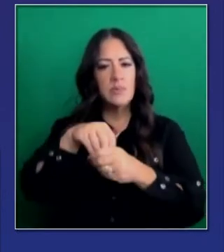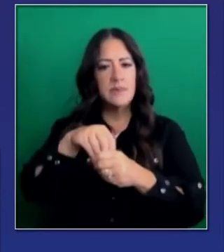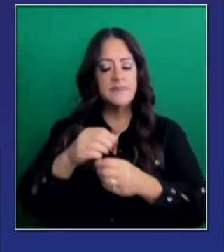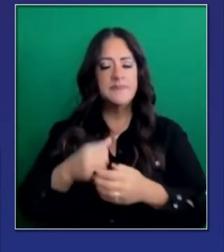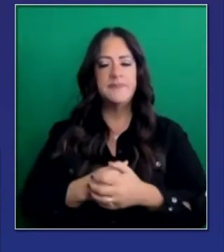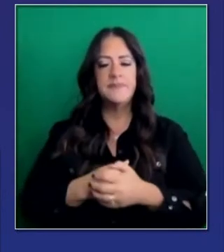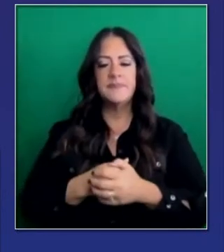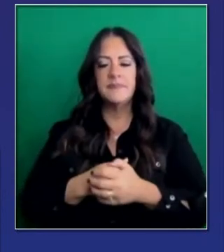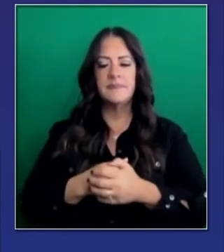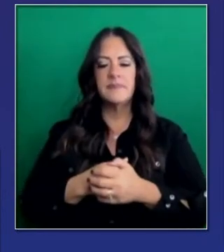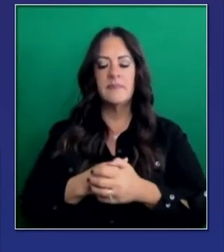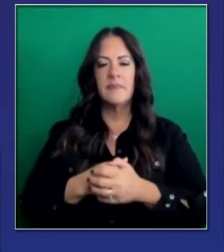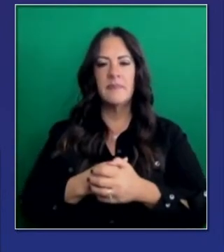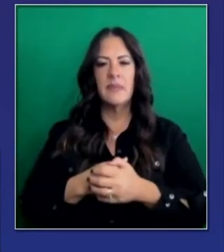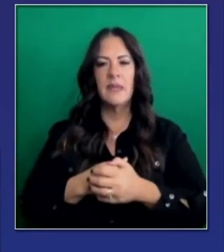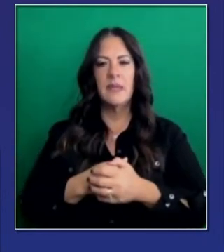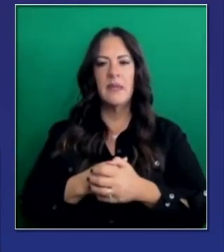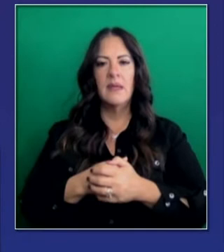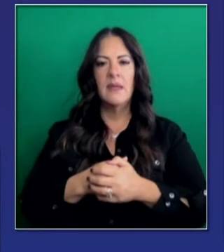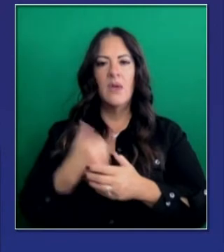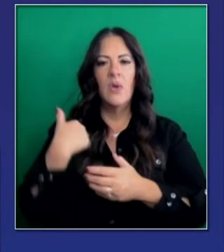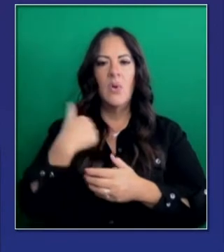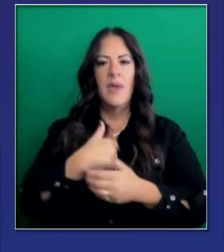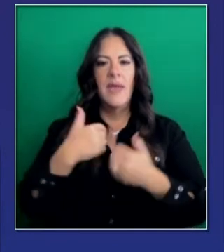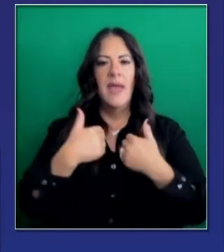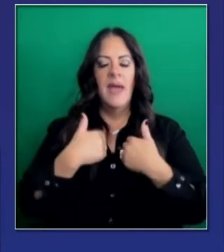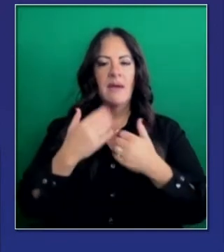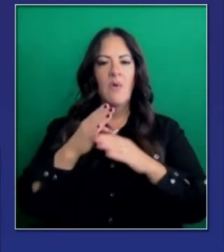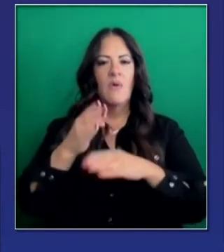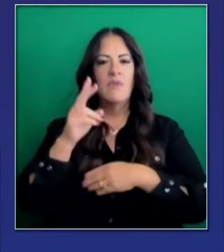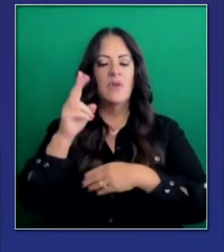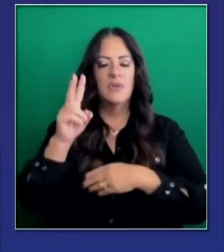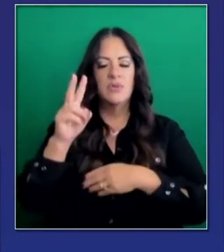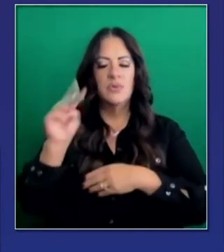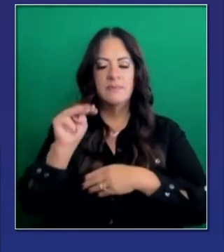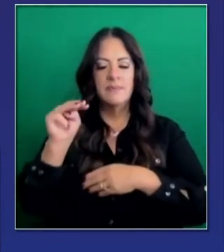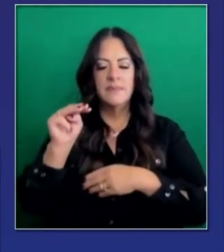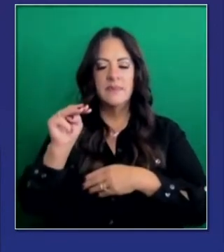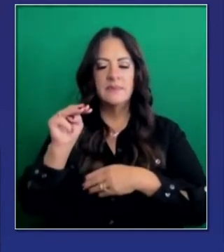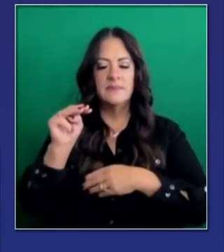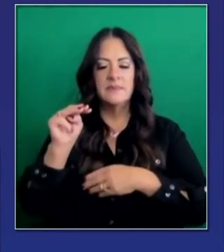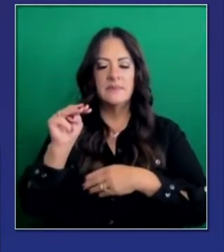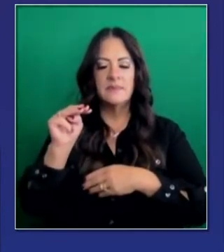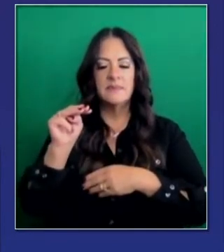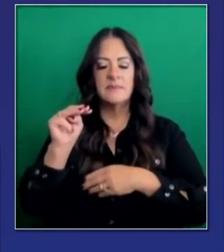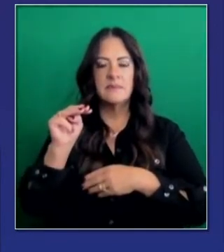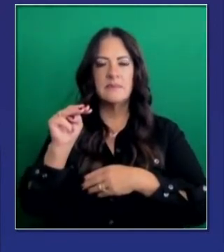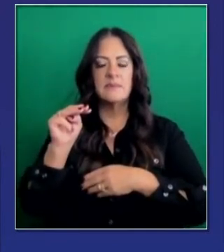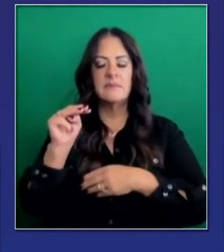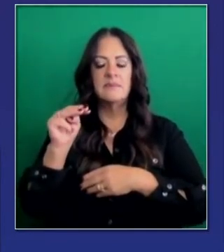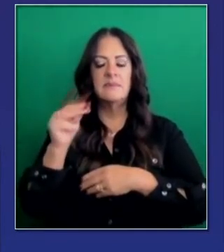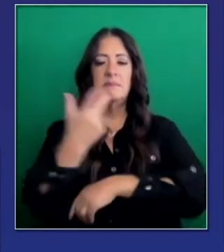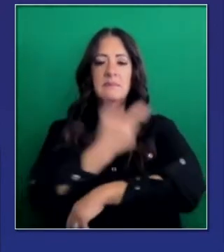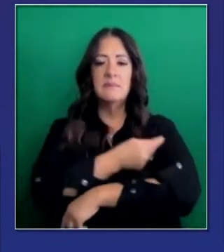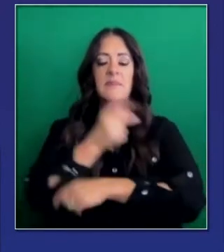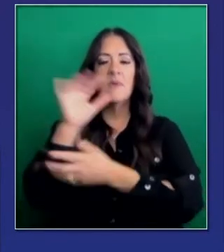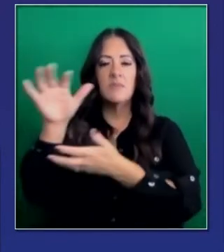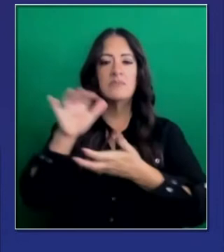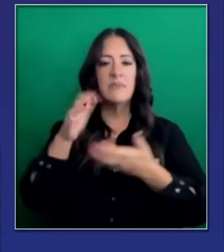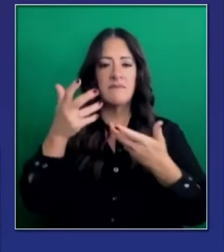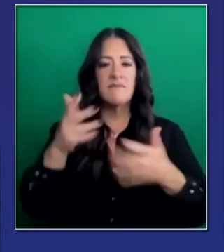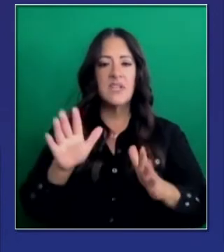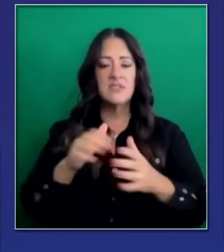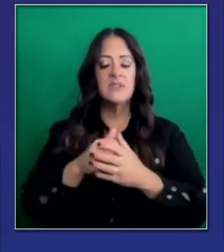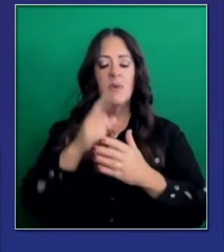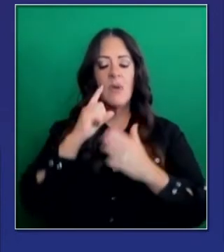son solamente las dosis obviamente vamos a necesitar más dosis para llegar a esta próxima fase y